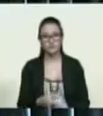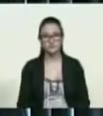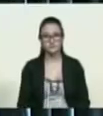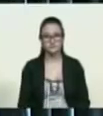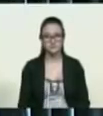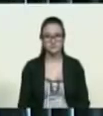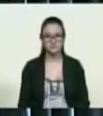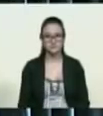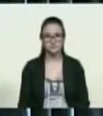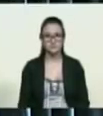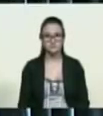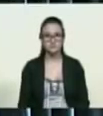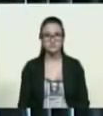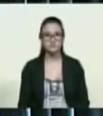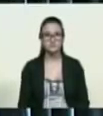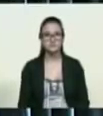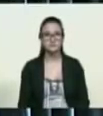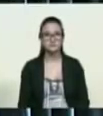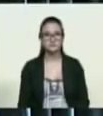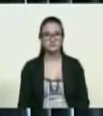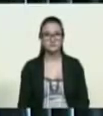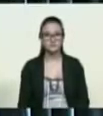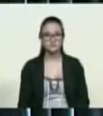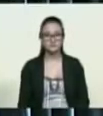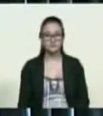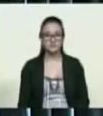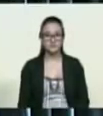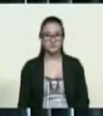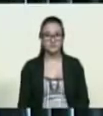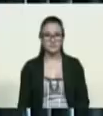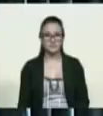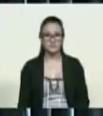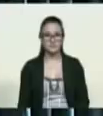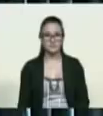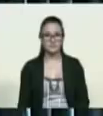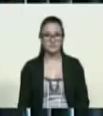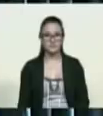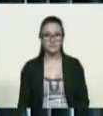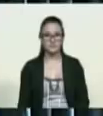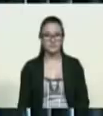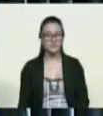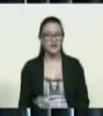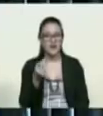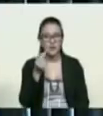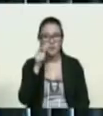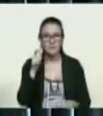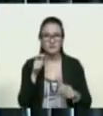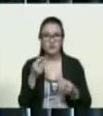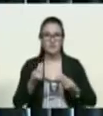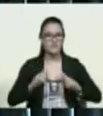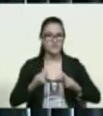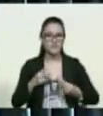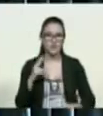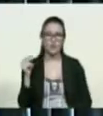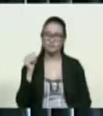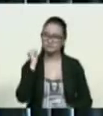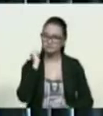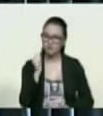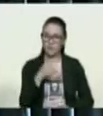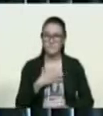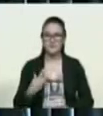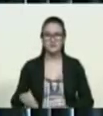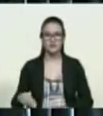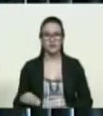que nadie quedara vivo. La orden que recibimos fue que nadie quedara vivo, que se asesinara al presidente de la República y que